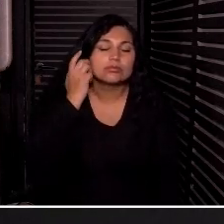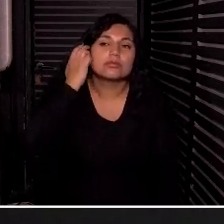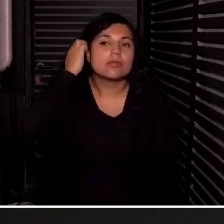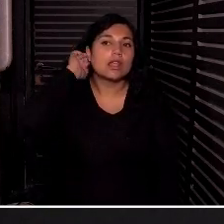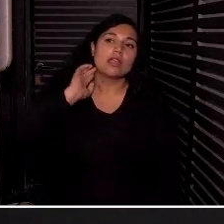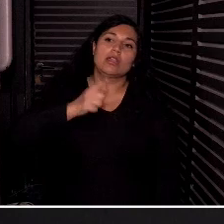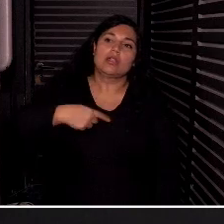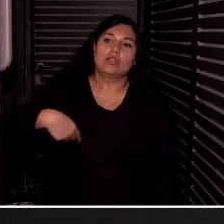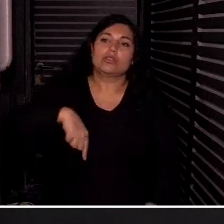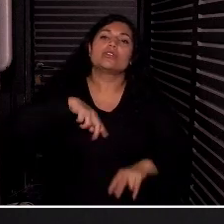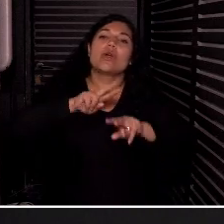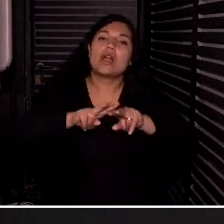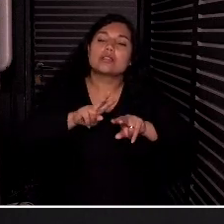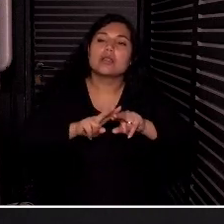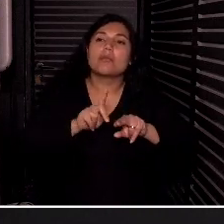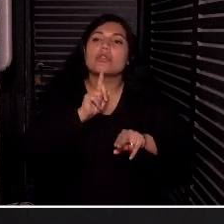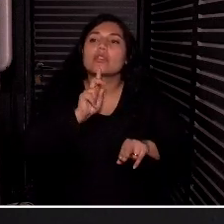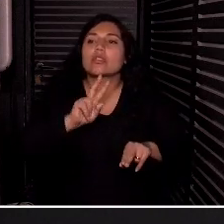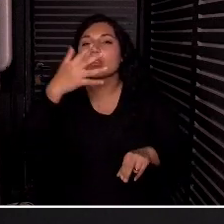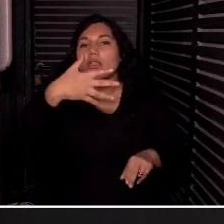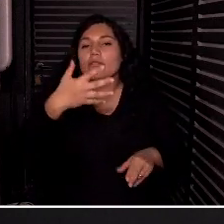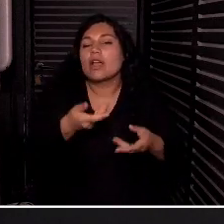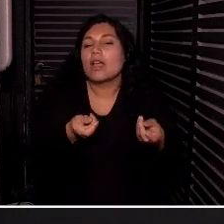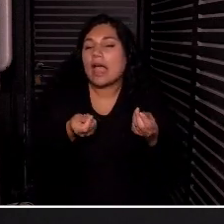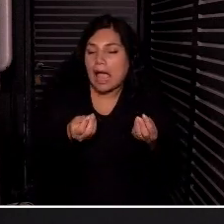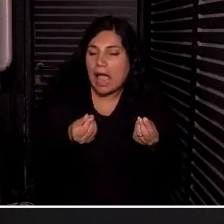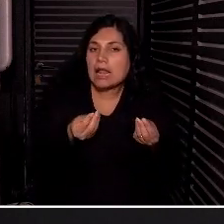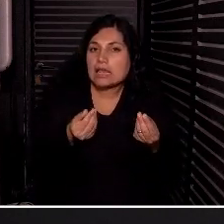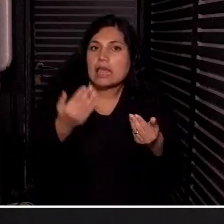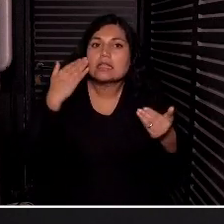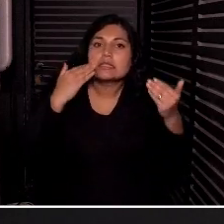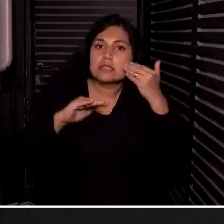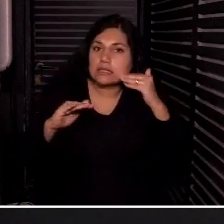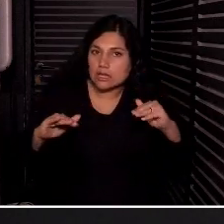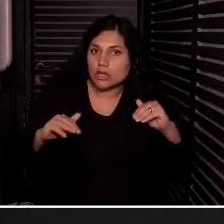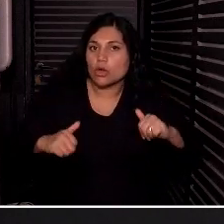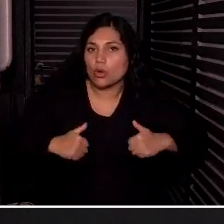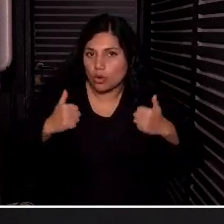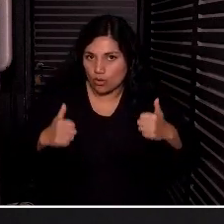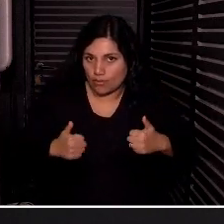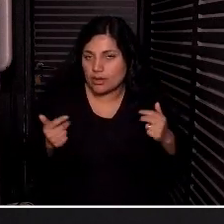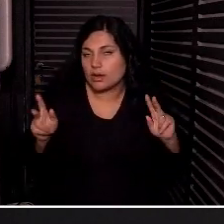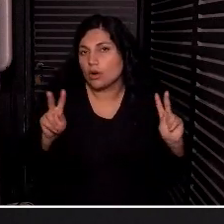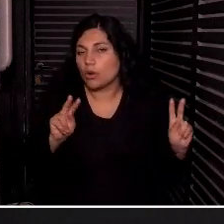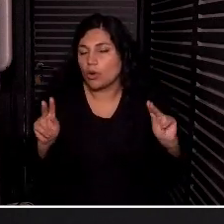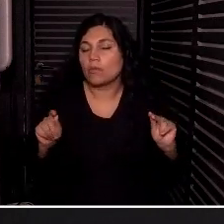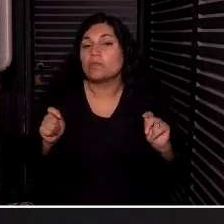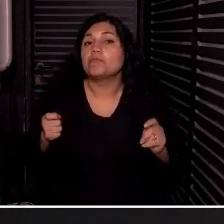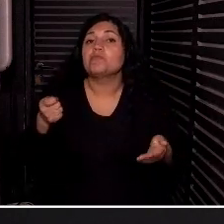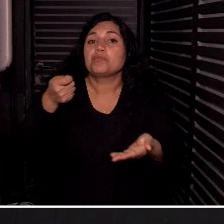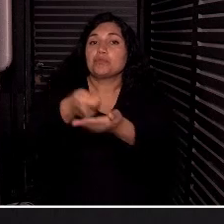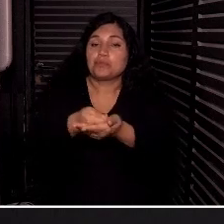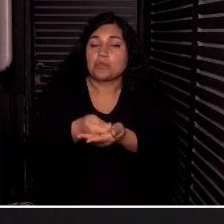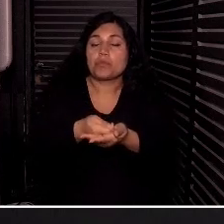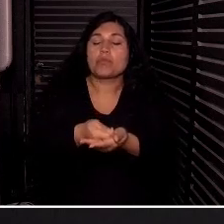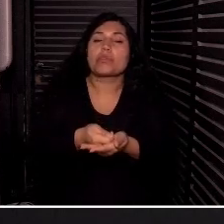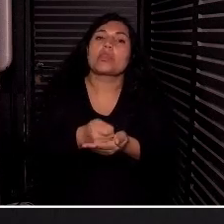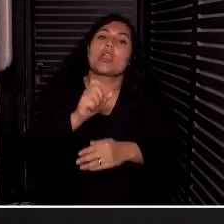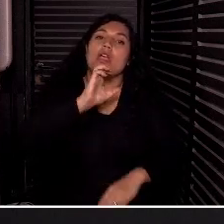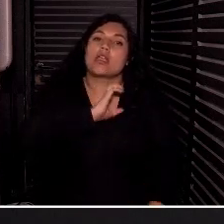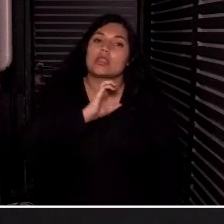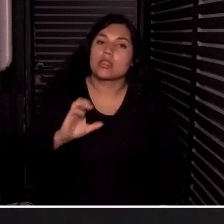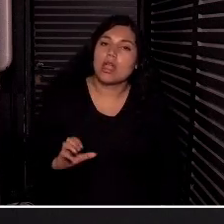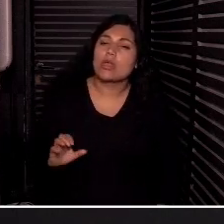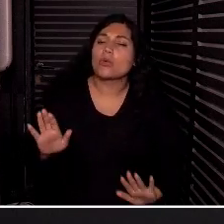televisión de calidad para el público para niños niñas y adolescentes eh financiada por el estado con mucho